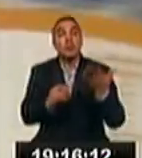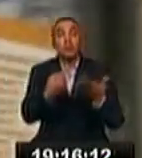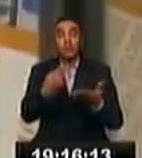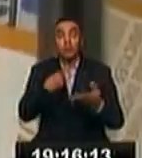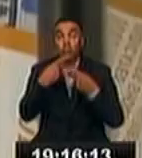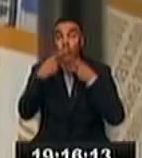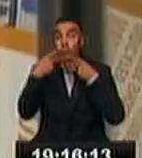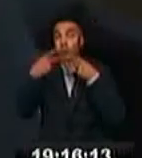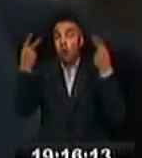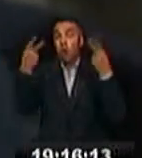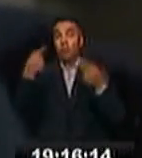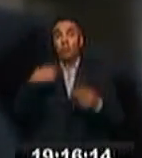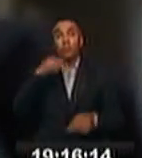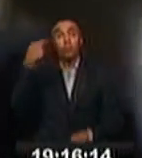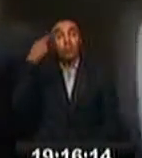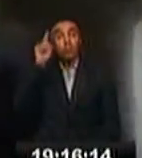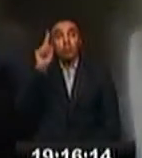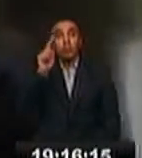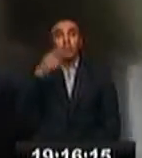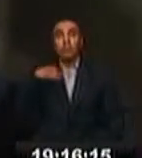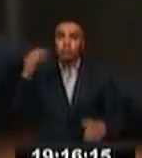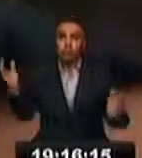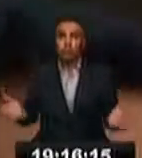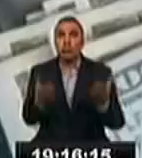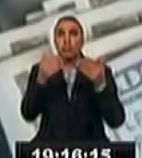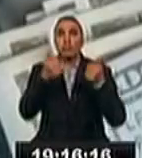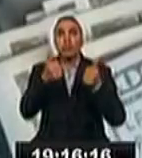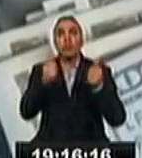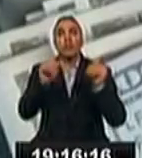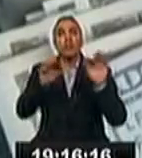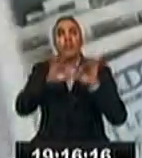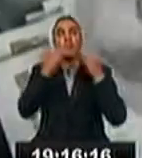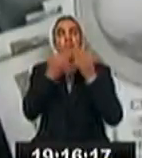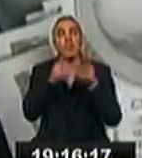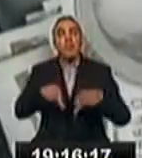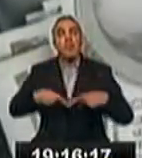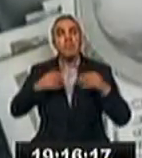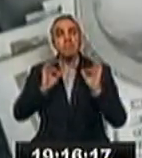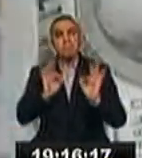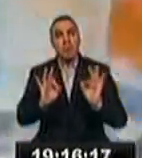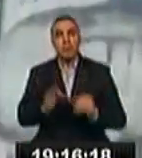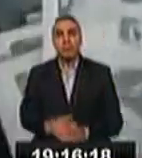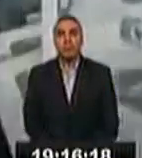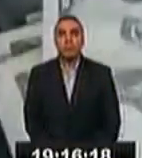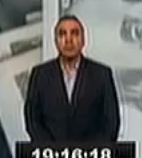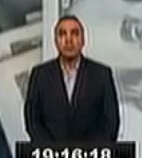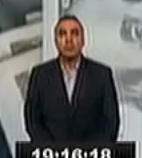su publicación que el gobierno impulsa el bienestar de las familias ecuatorianas.